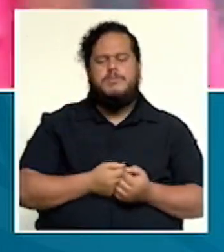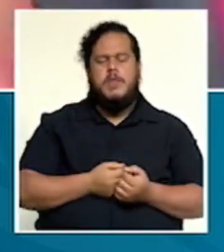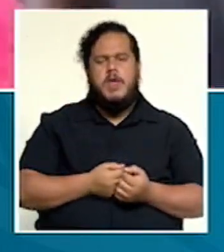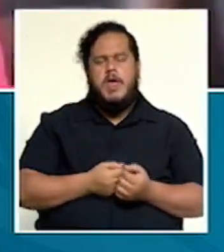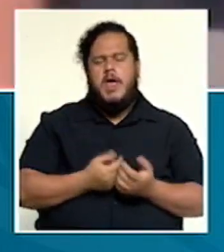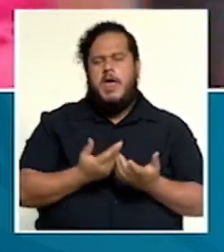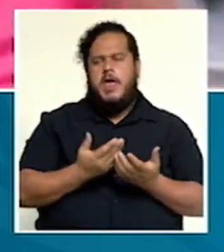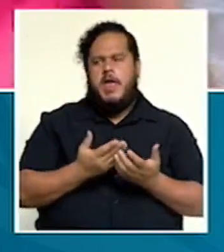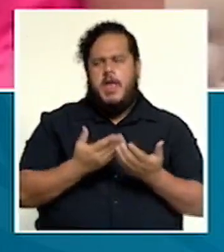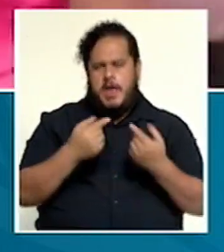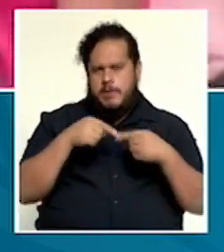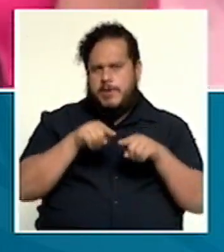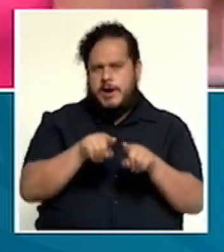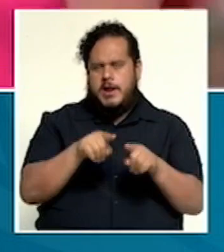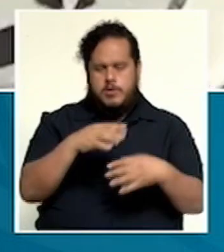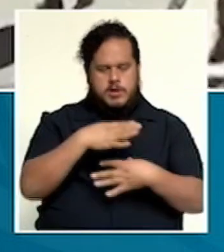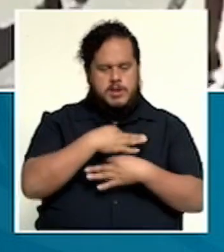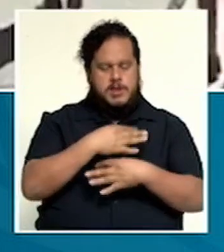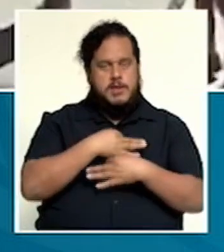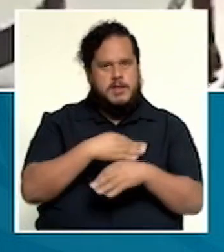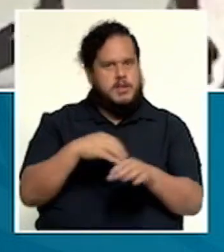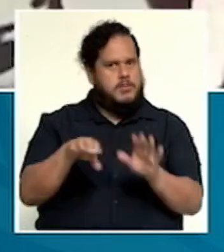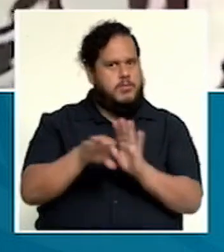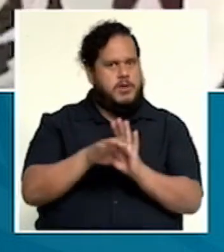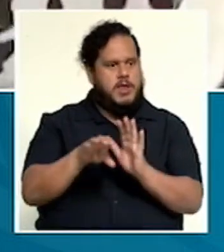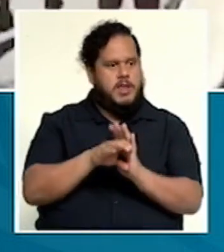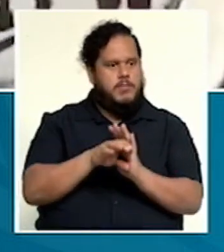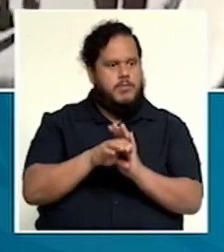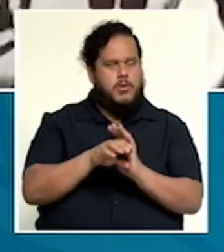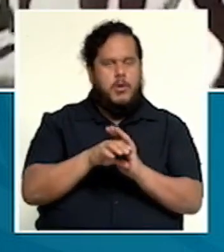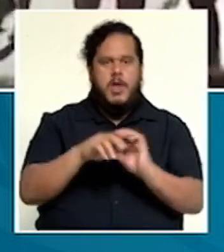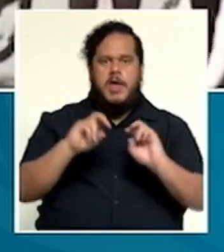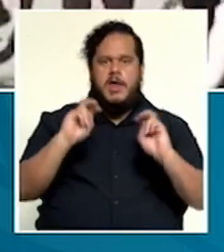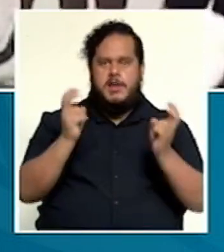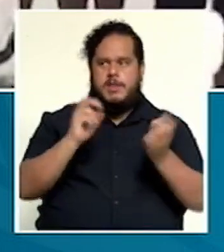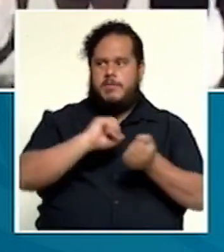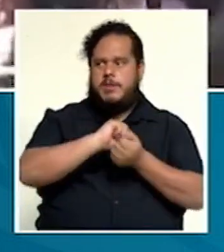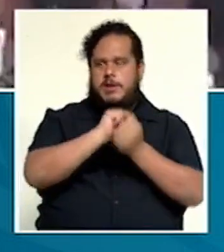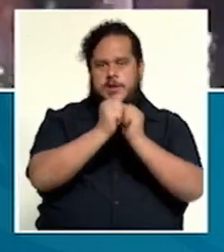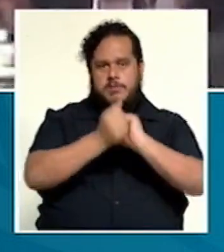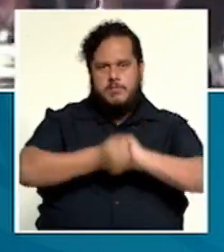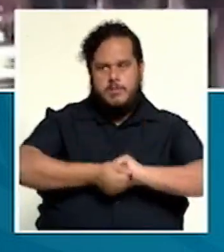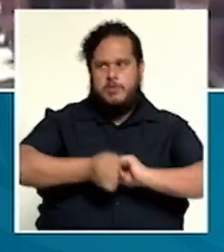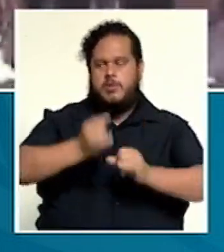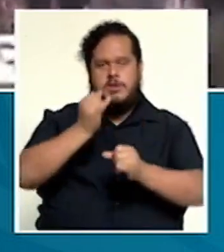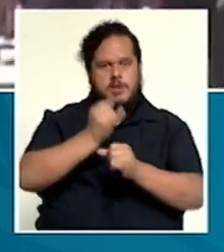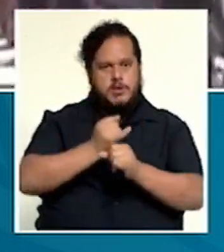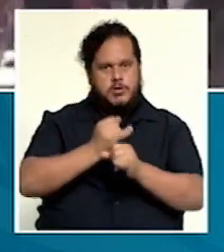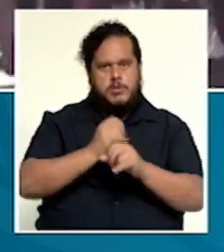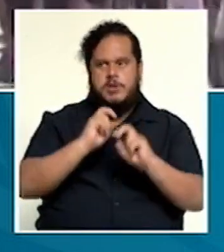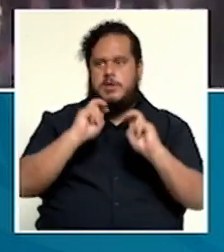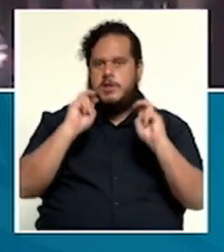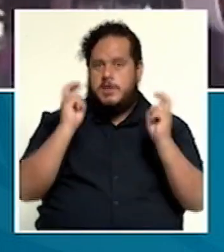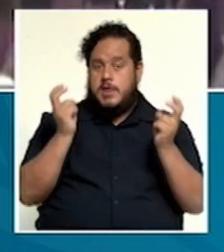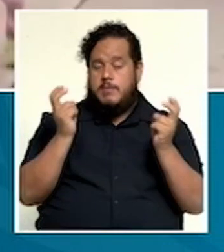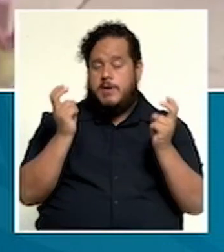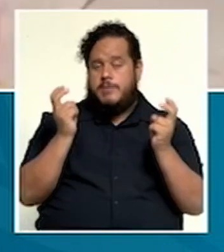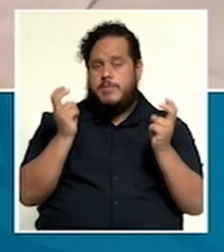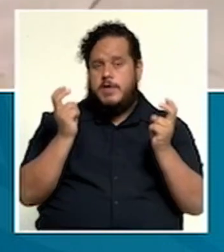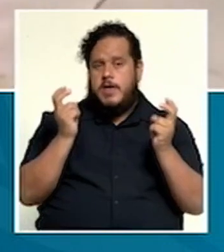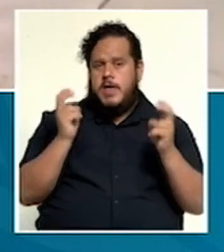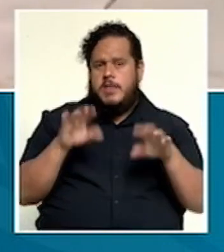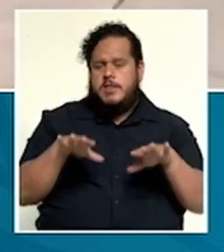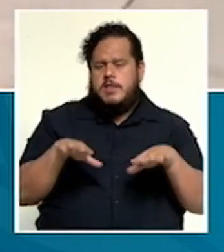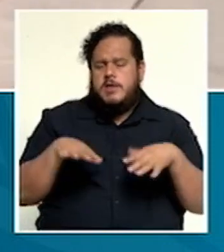Hay paralelos interesantes, por ejemplo, el tema de las transformaciones institucionales, el tema de